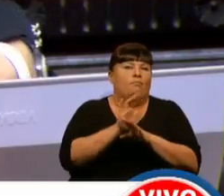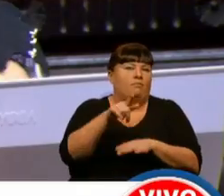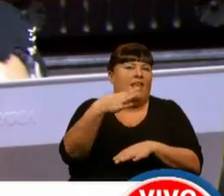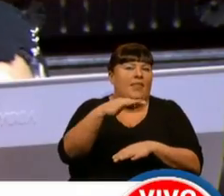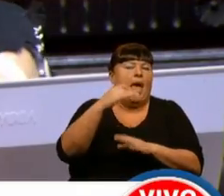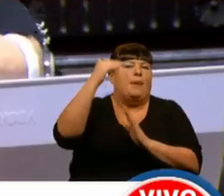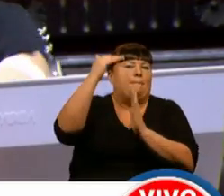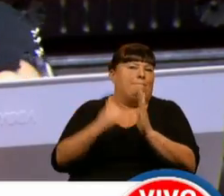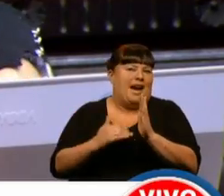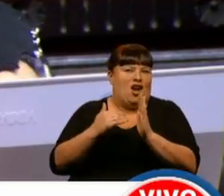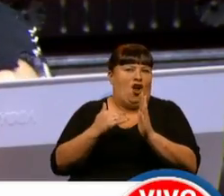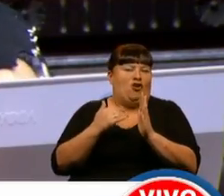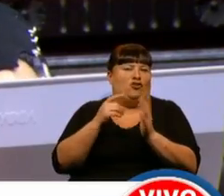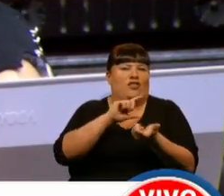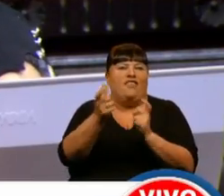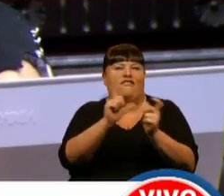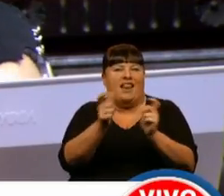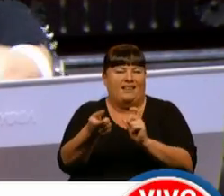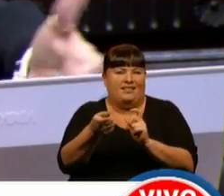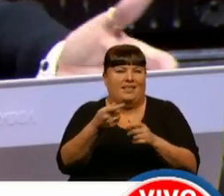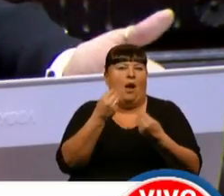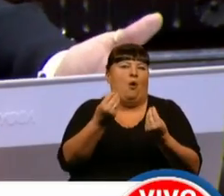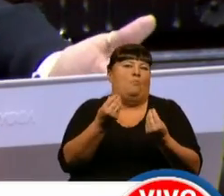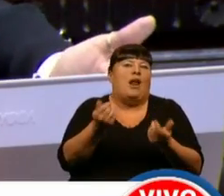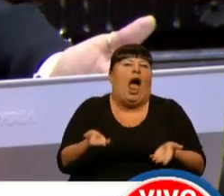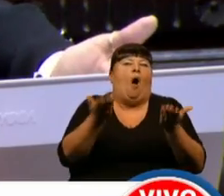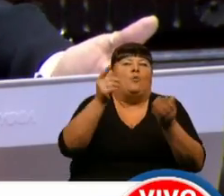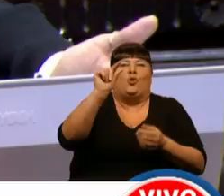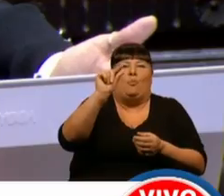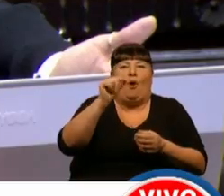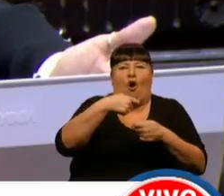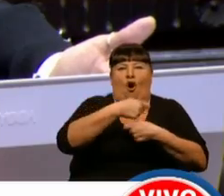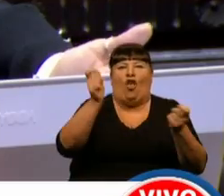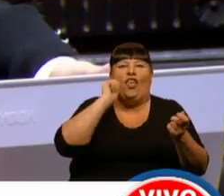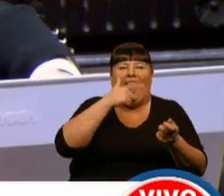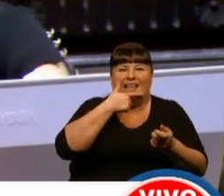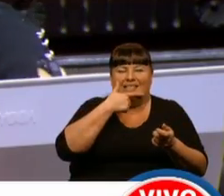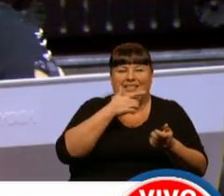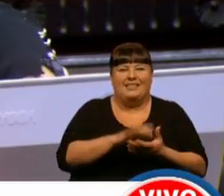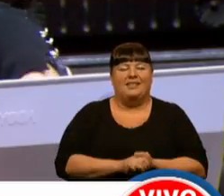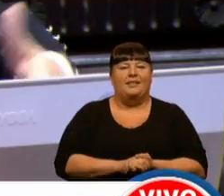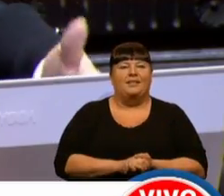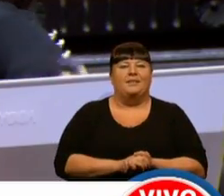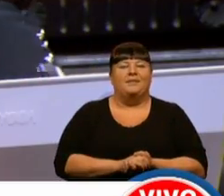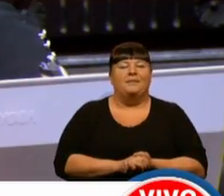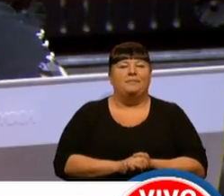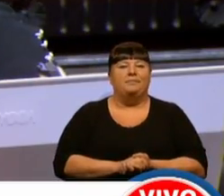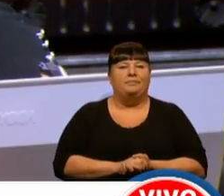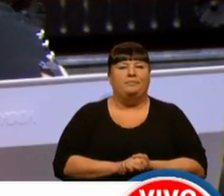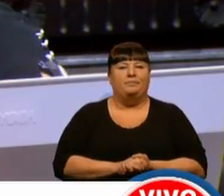requiere una menor necesidad de compensar por el leve aumento de la tarifa de distribución que se le dio a la